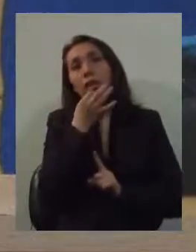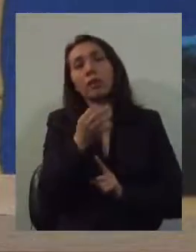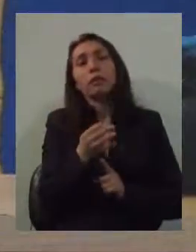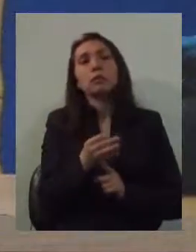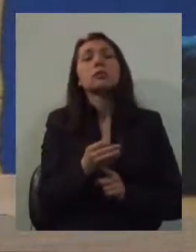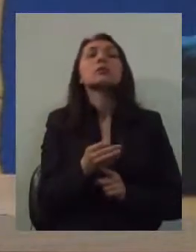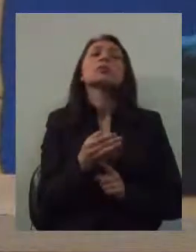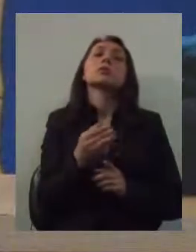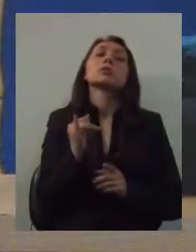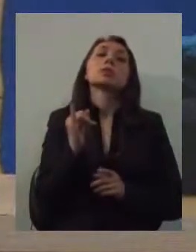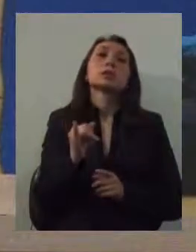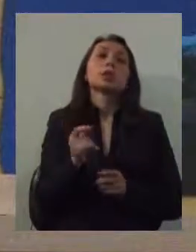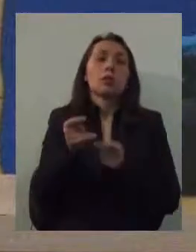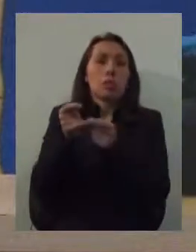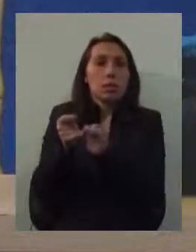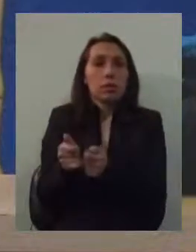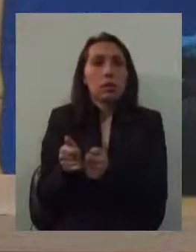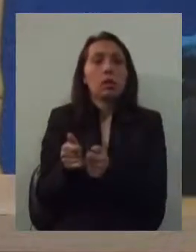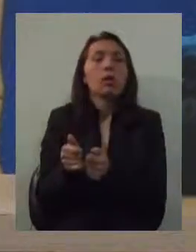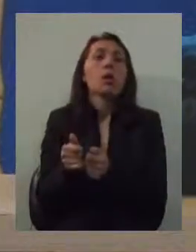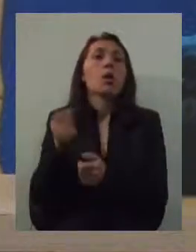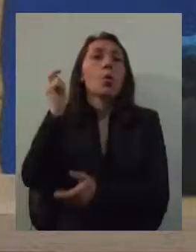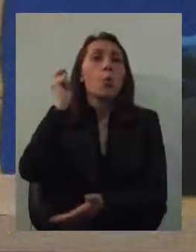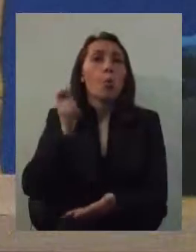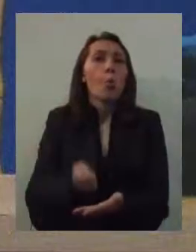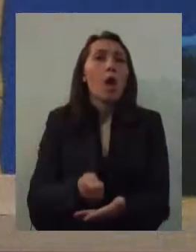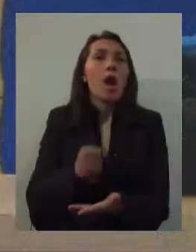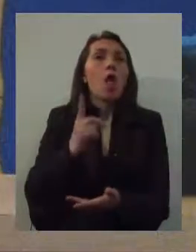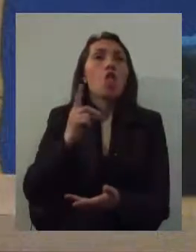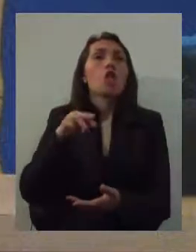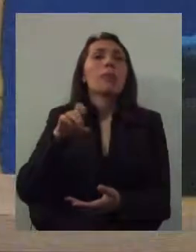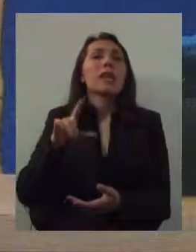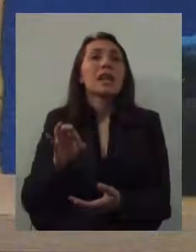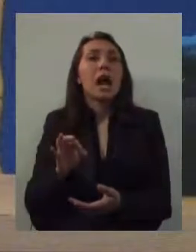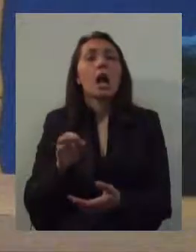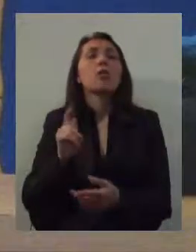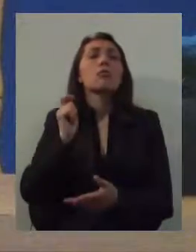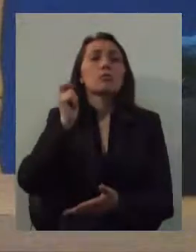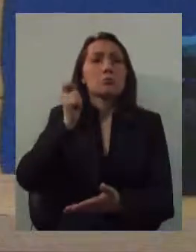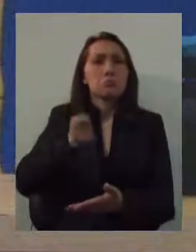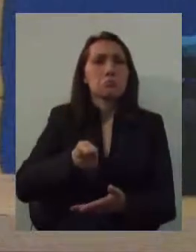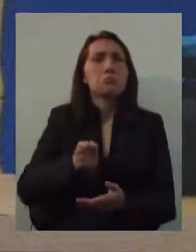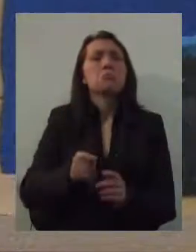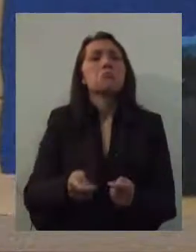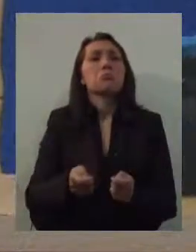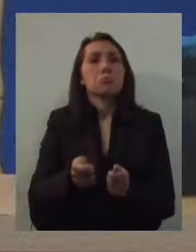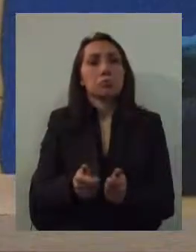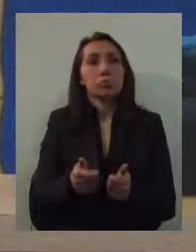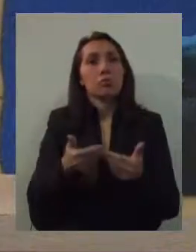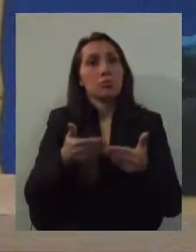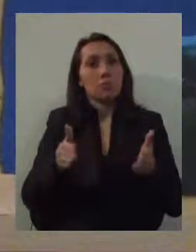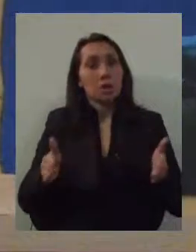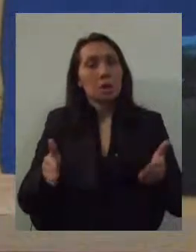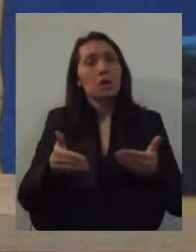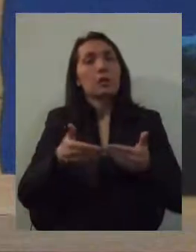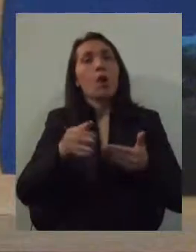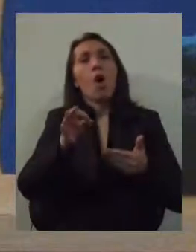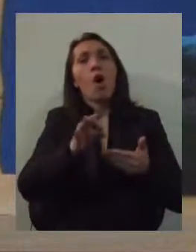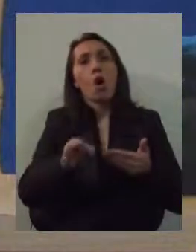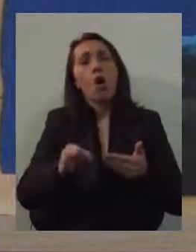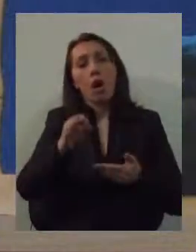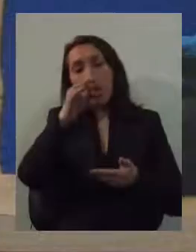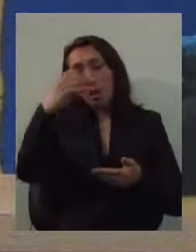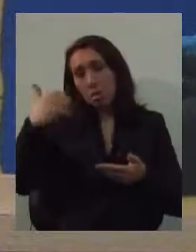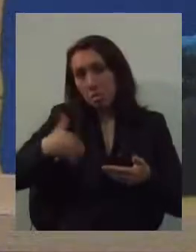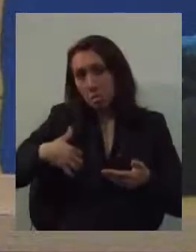es competente el juez dominicano, es competente el juez panameño, es competente el juez argentino, obsta o por lo